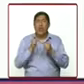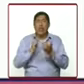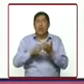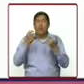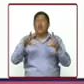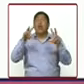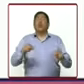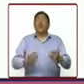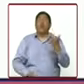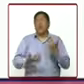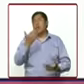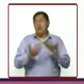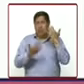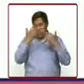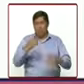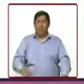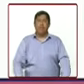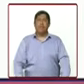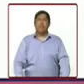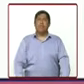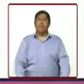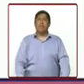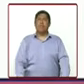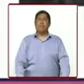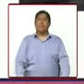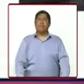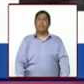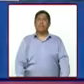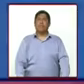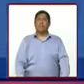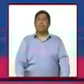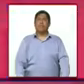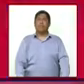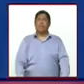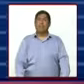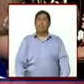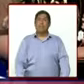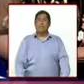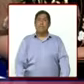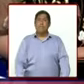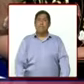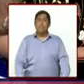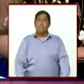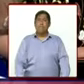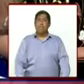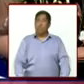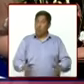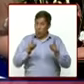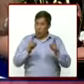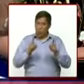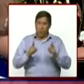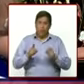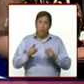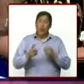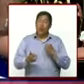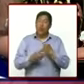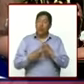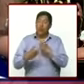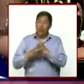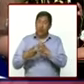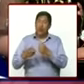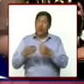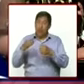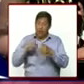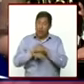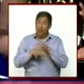estos incendios forestales. Por si acaso, esos puntos de acopio están también